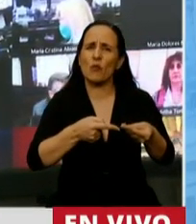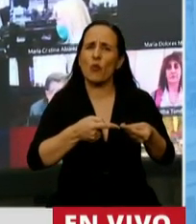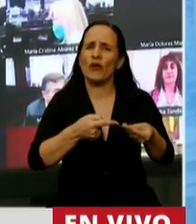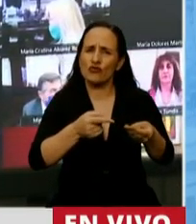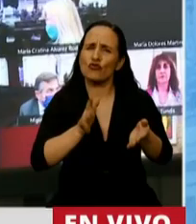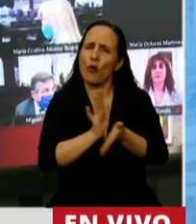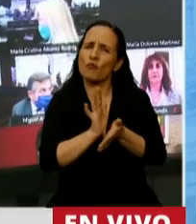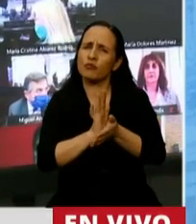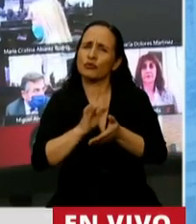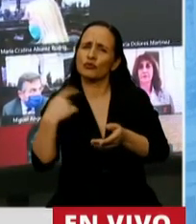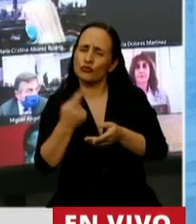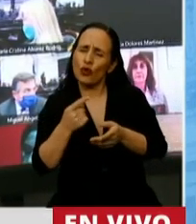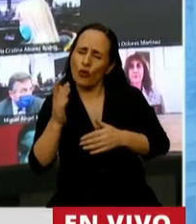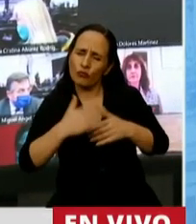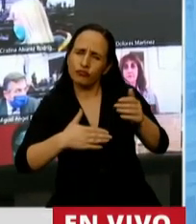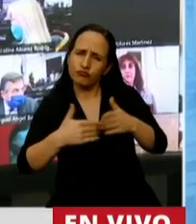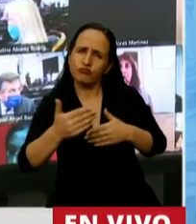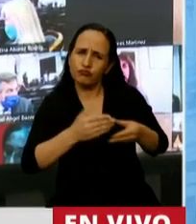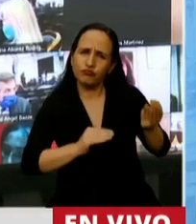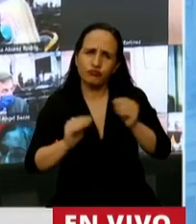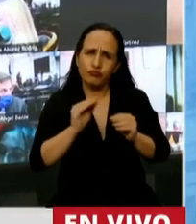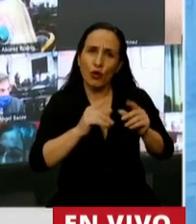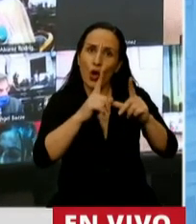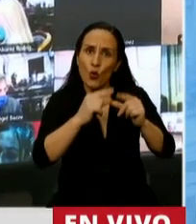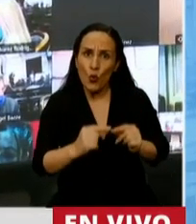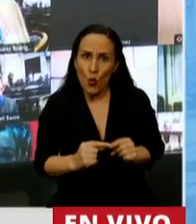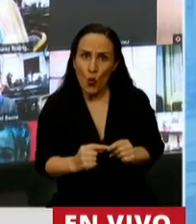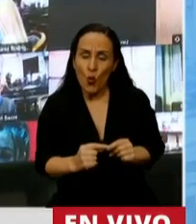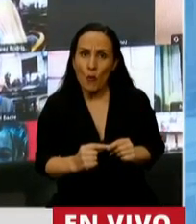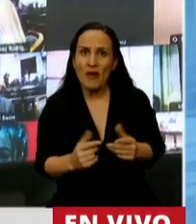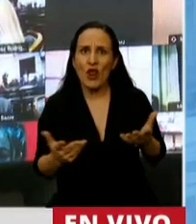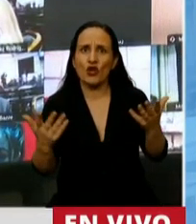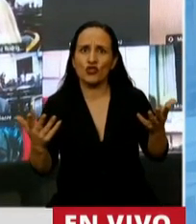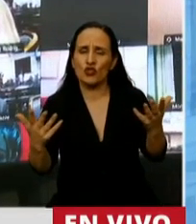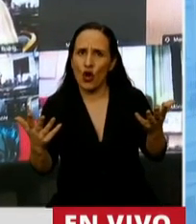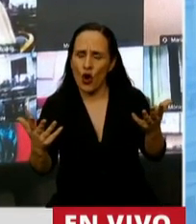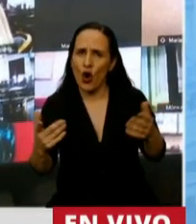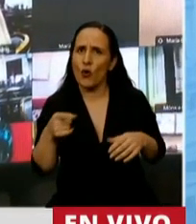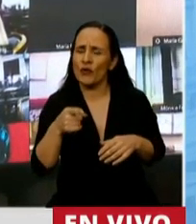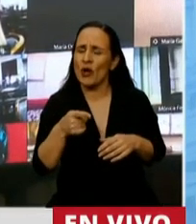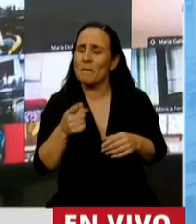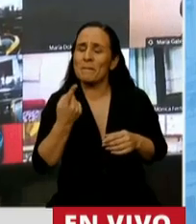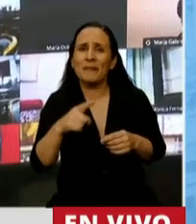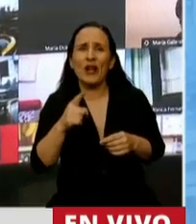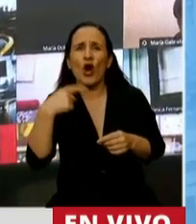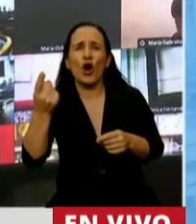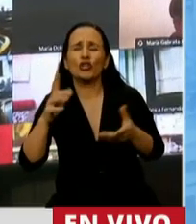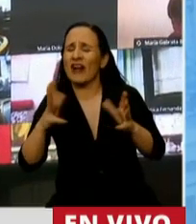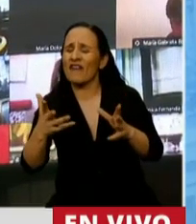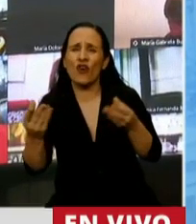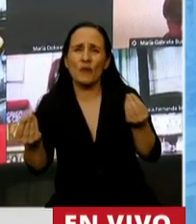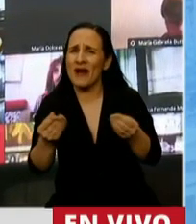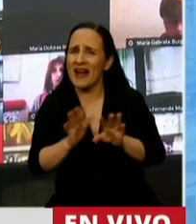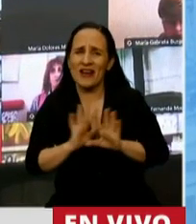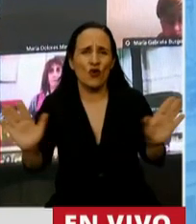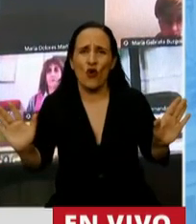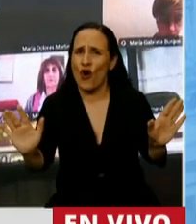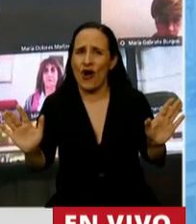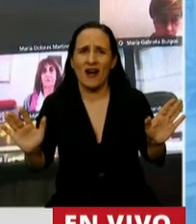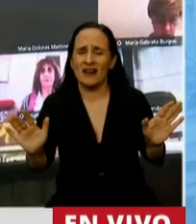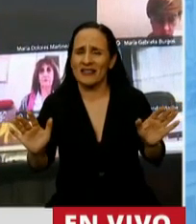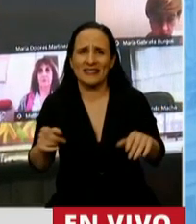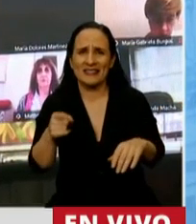por supuesto el presidente del bloque, Máximo Kirchner, para escuchar nuestros pedidos y nuestras